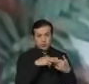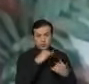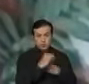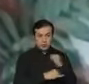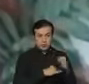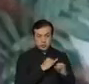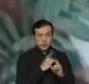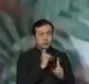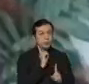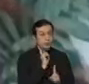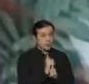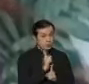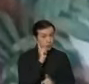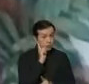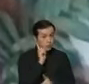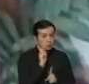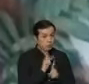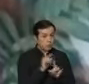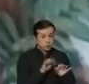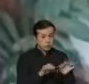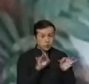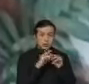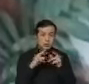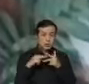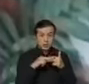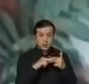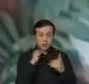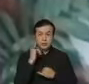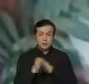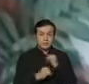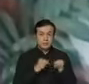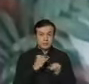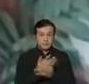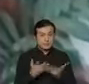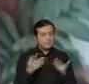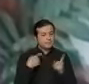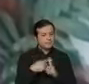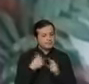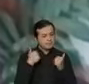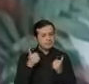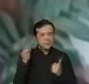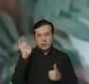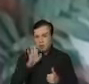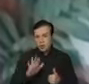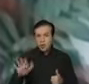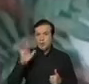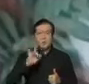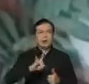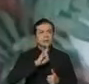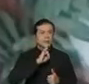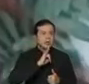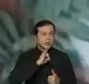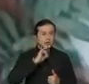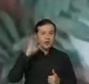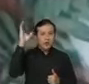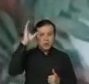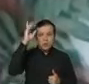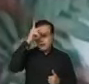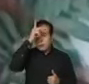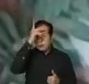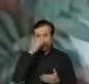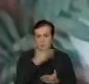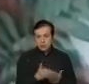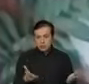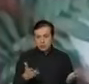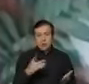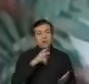Es otra cosa fundamental, Fabricio. Hoy día nuestras relaciones internacionales son muy buenas con Europa, con Estados Unidos, con Colombia, con Perú. Ya